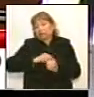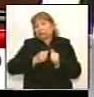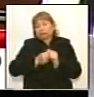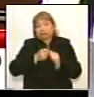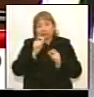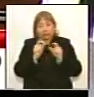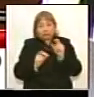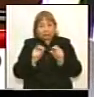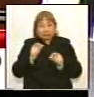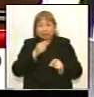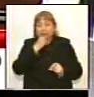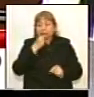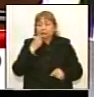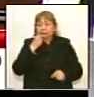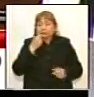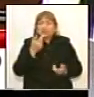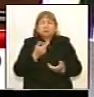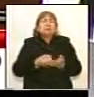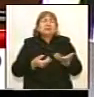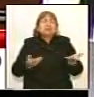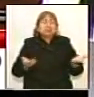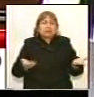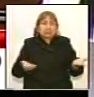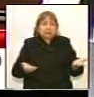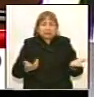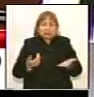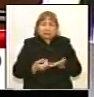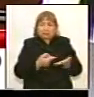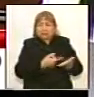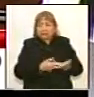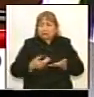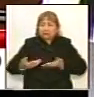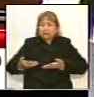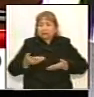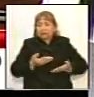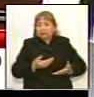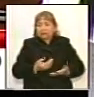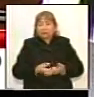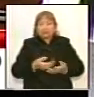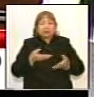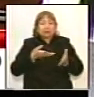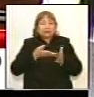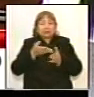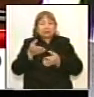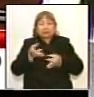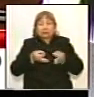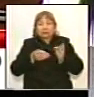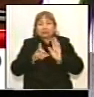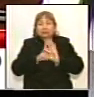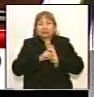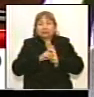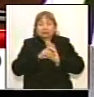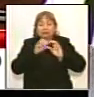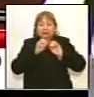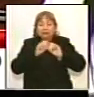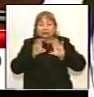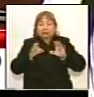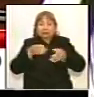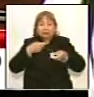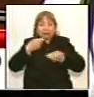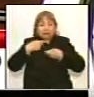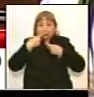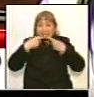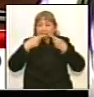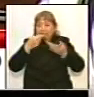Público y privado. ¿Qué tiene que ver eso con lo que estamos debatiendo ahorita? Se rige por ley conforme a criterios de transparencia y rendición de